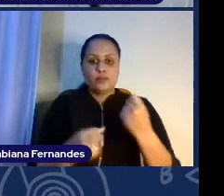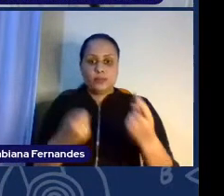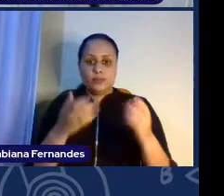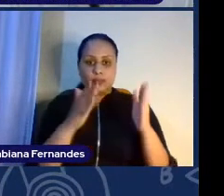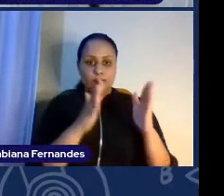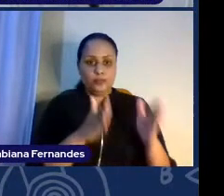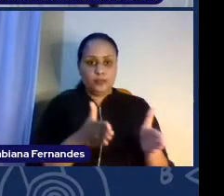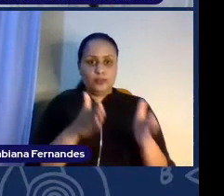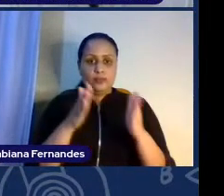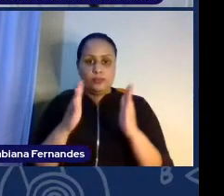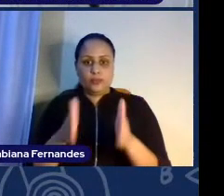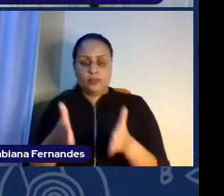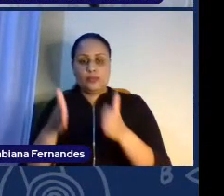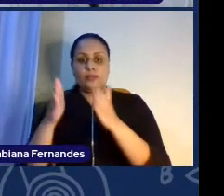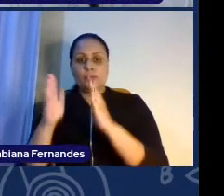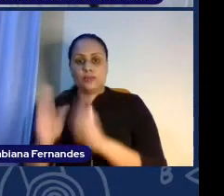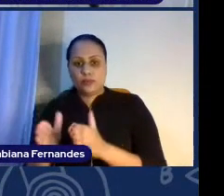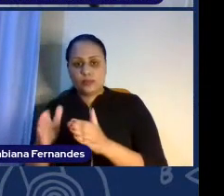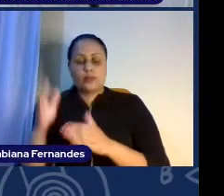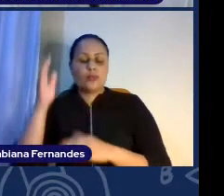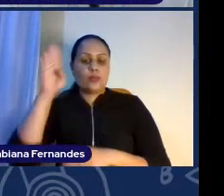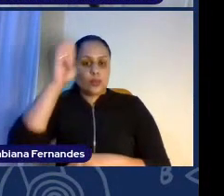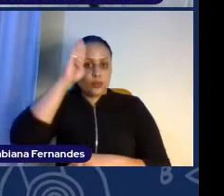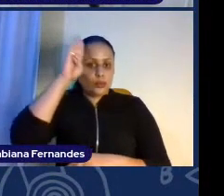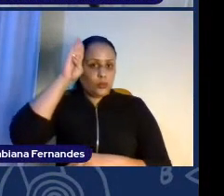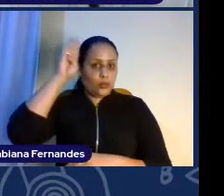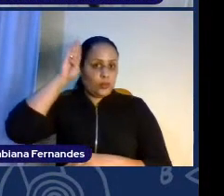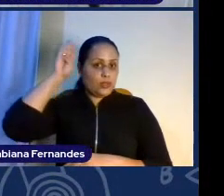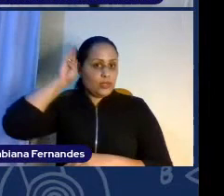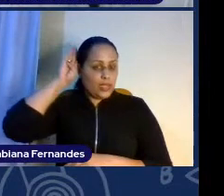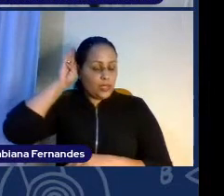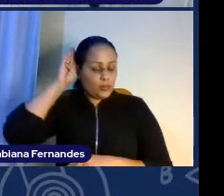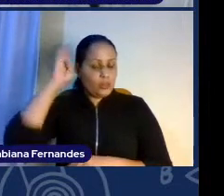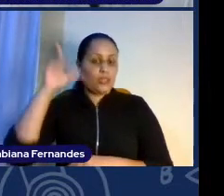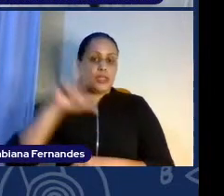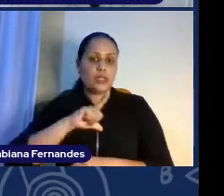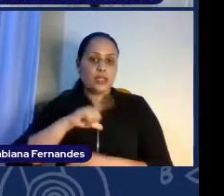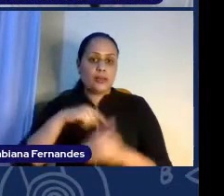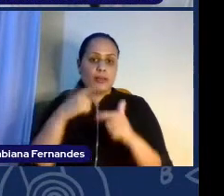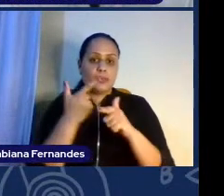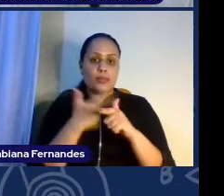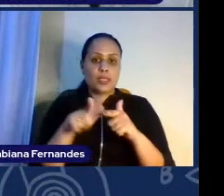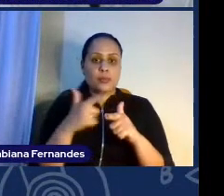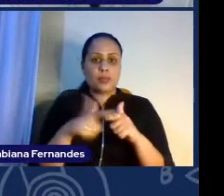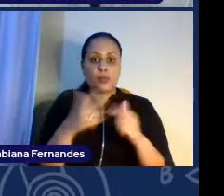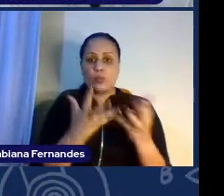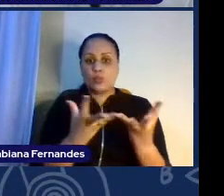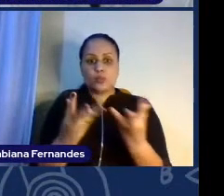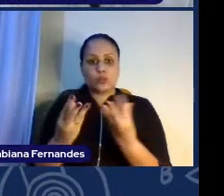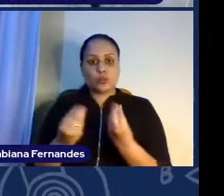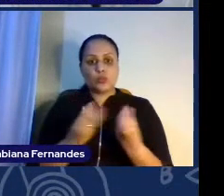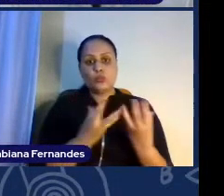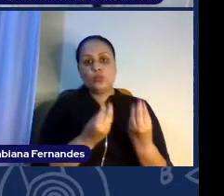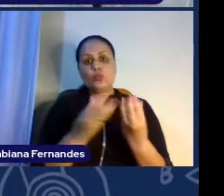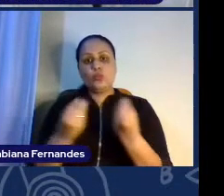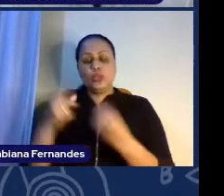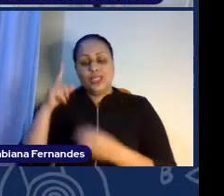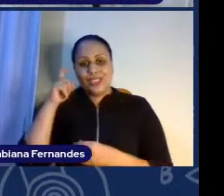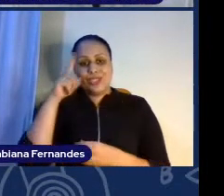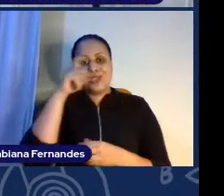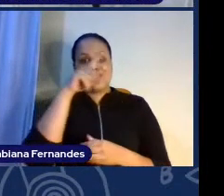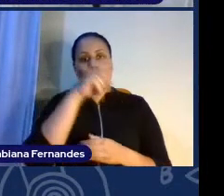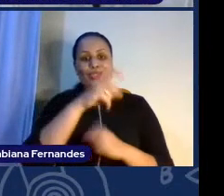que son alteradas, que son afectadas. Son tantas que es difícil distinguir